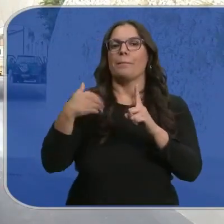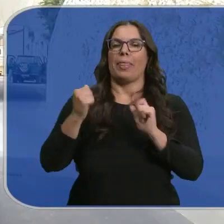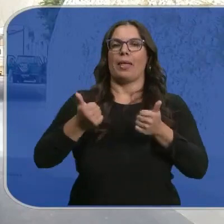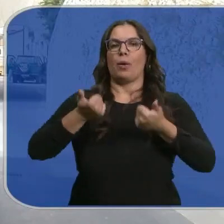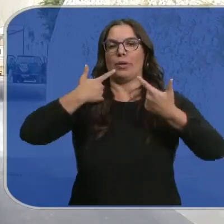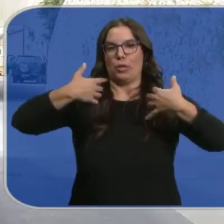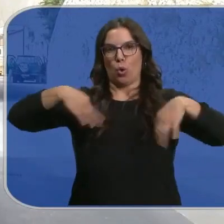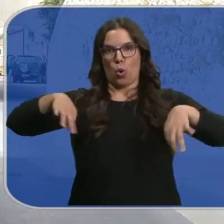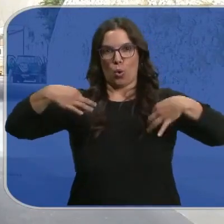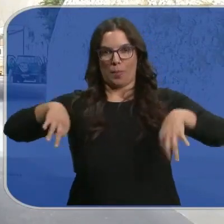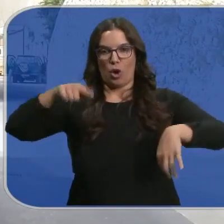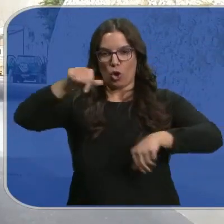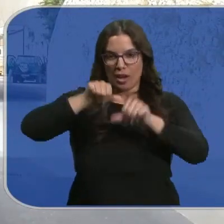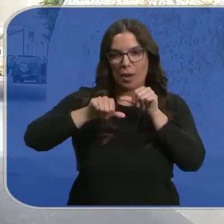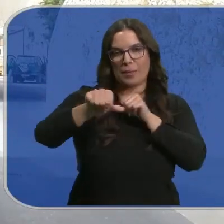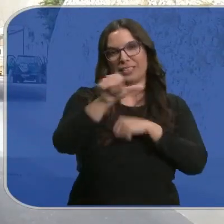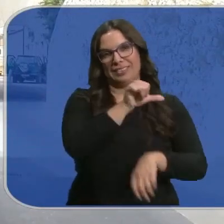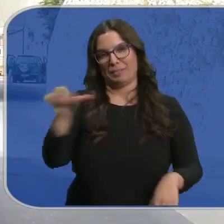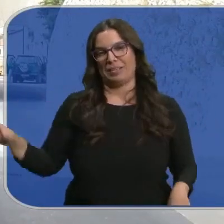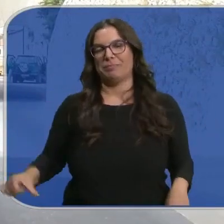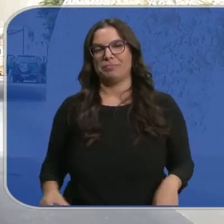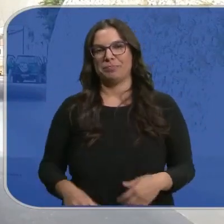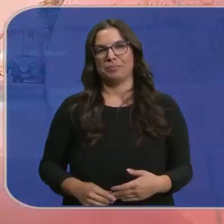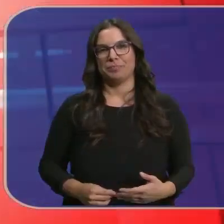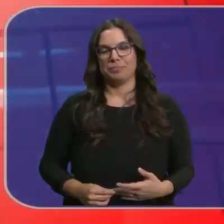recuperando desde hoy y a lo largo de toda la semana.